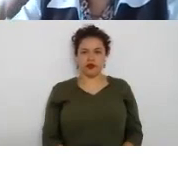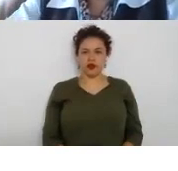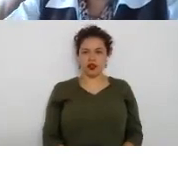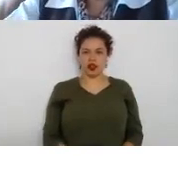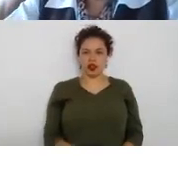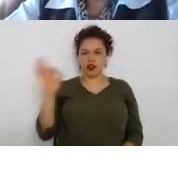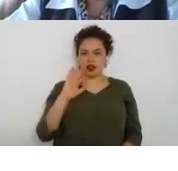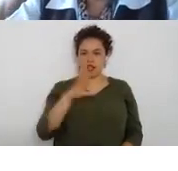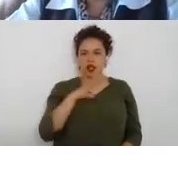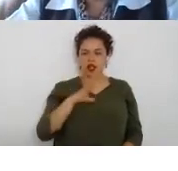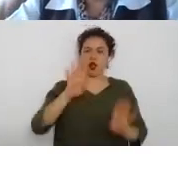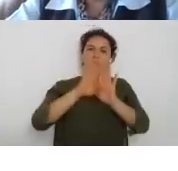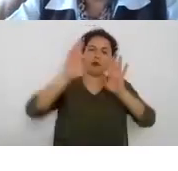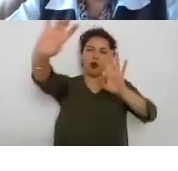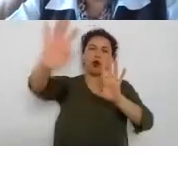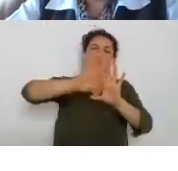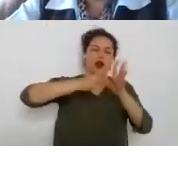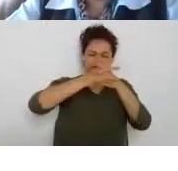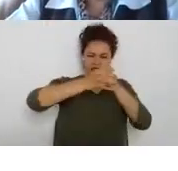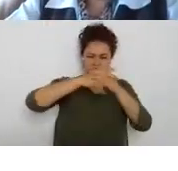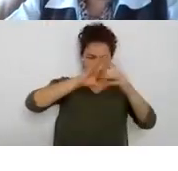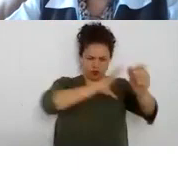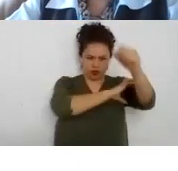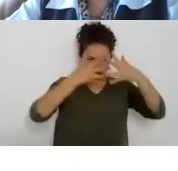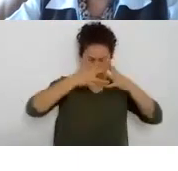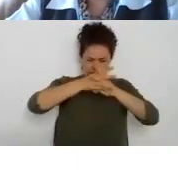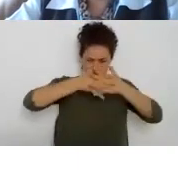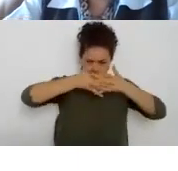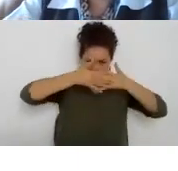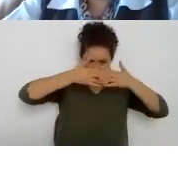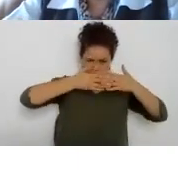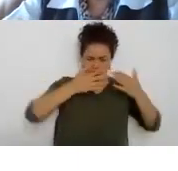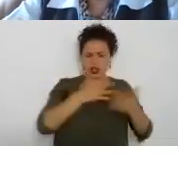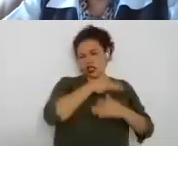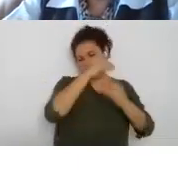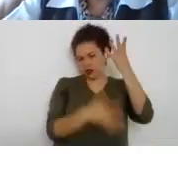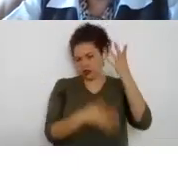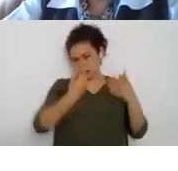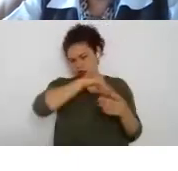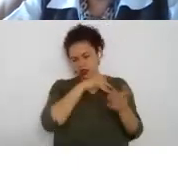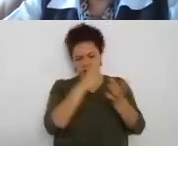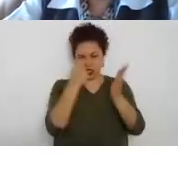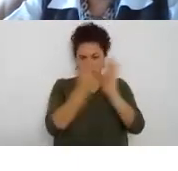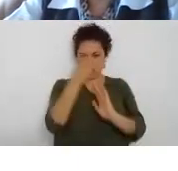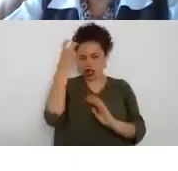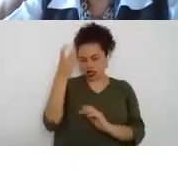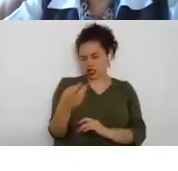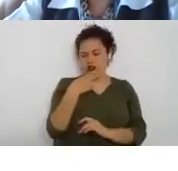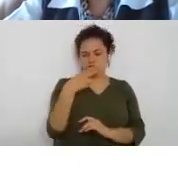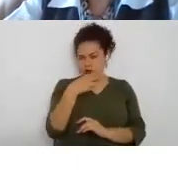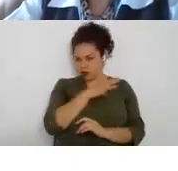algún tipo de esguince y demás, ¿crees que podríamos aplicar este tipo de